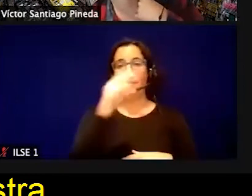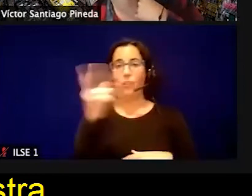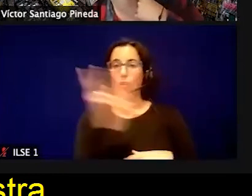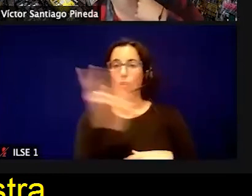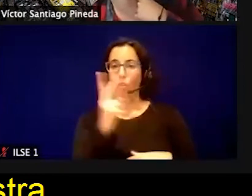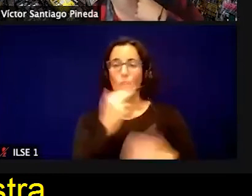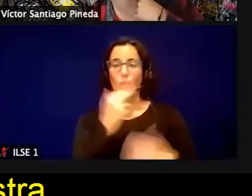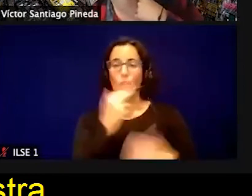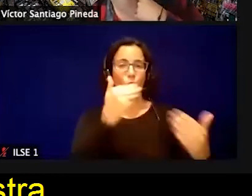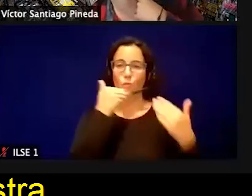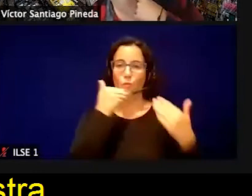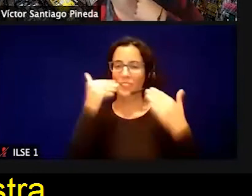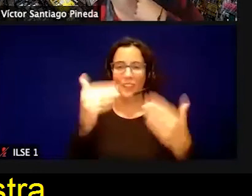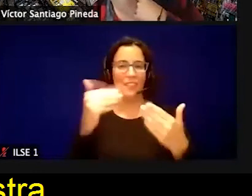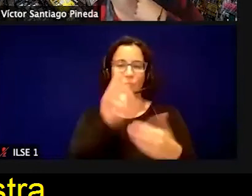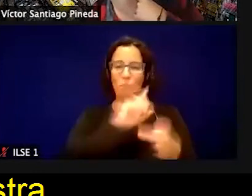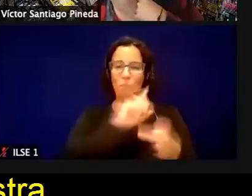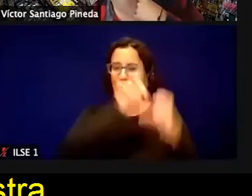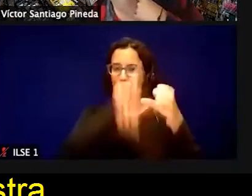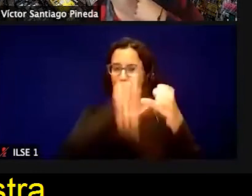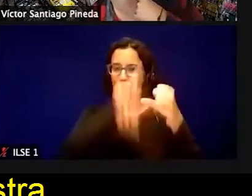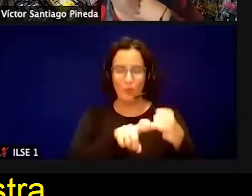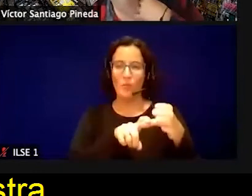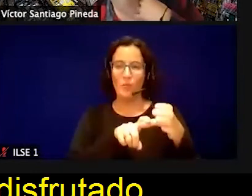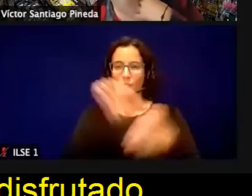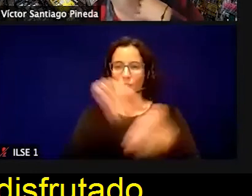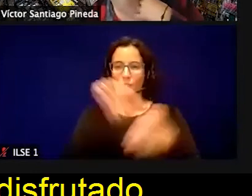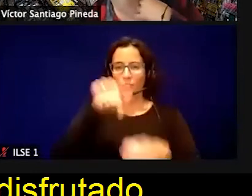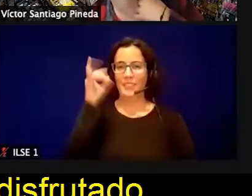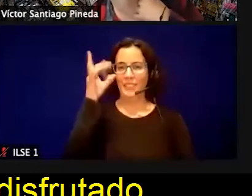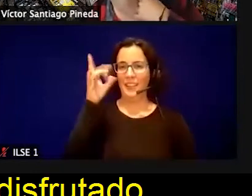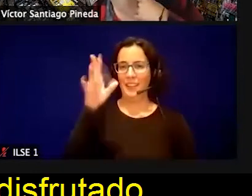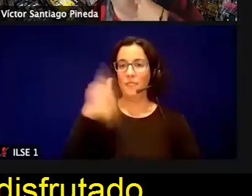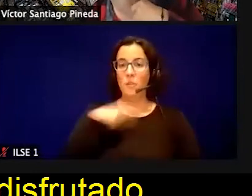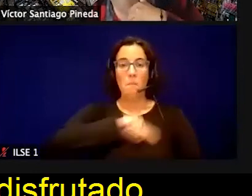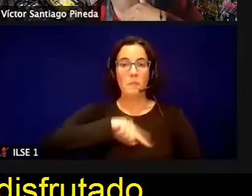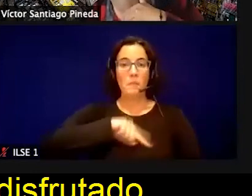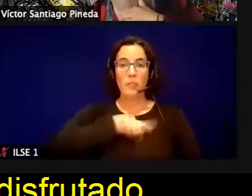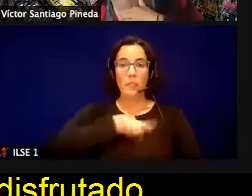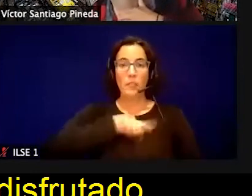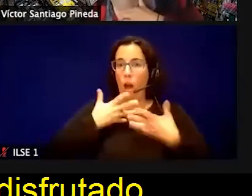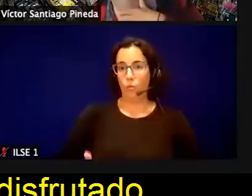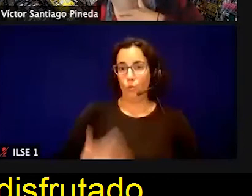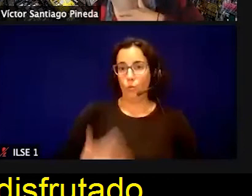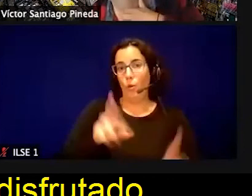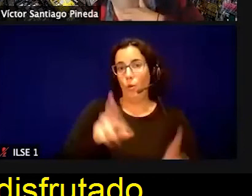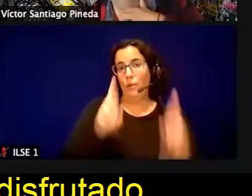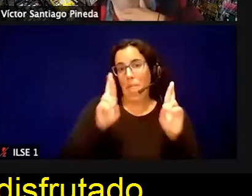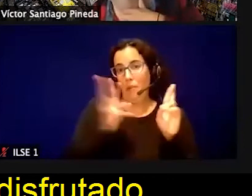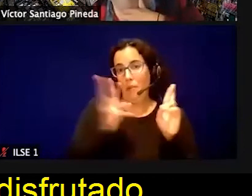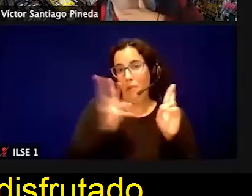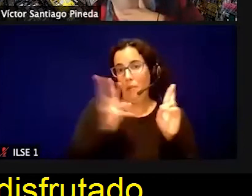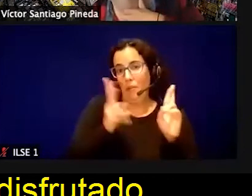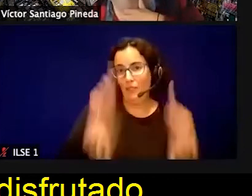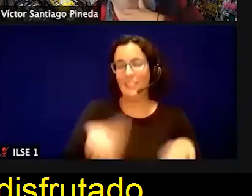gracias por vuestra participación en esta charla. Bueno, yo me he sentido súper a gusto, espero que vosotros también. Espero que también todos nuestros